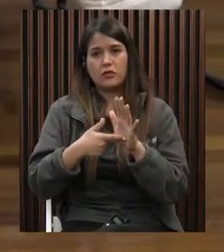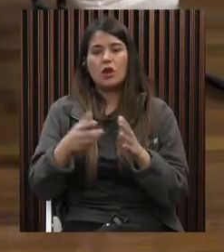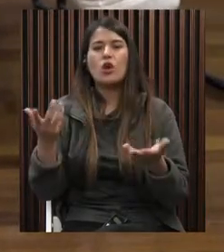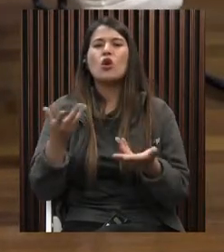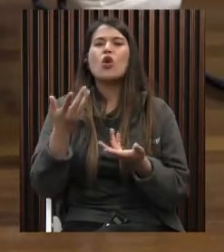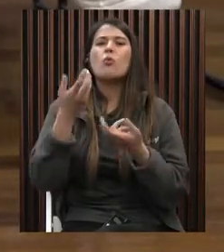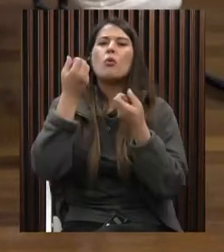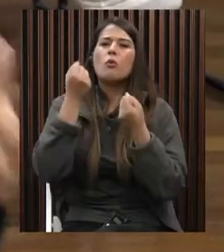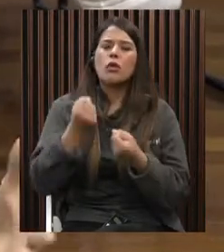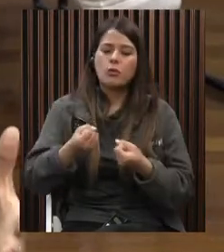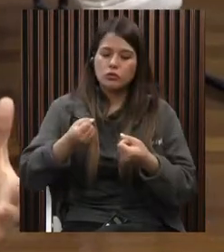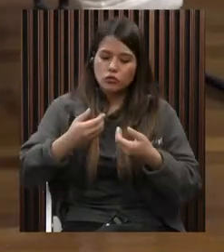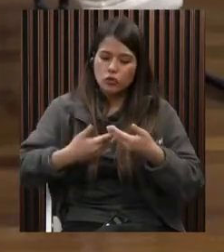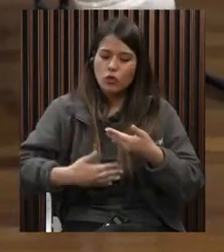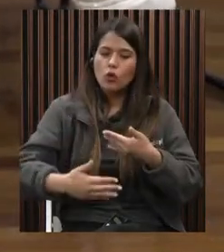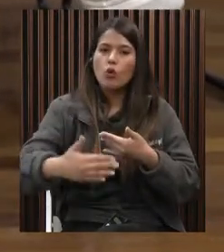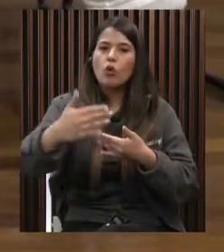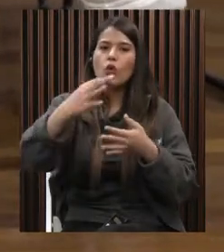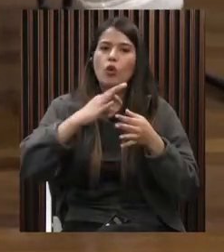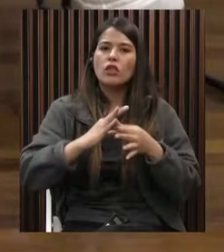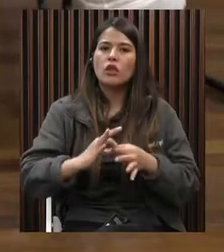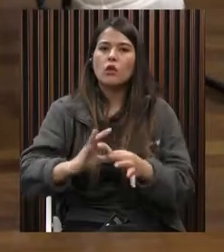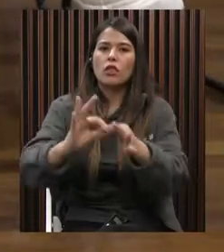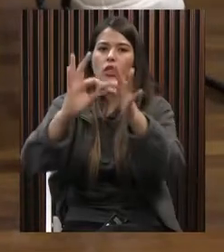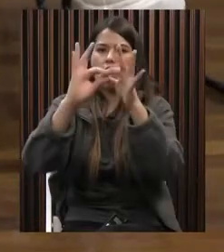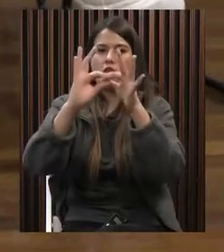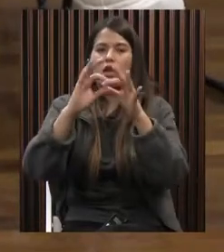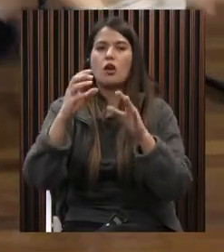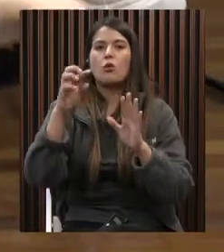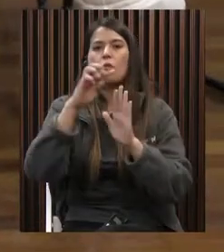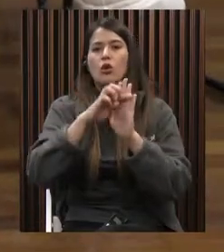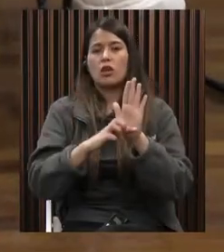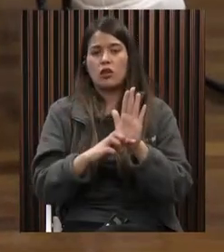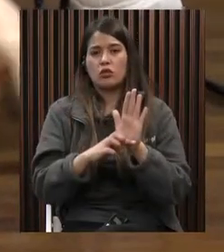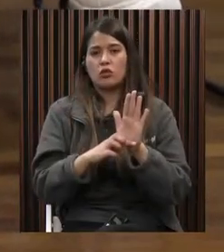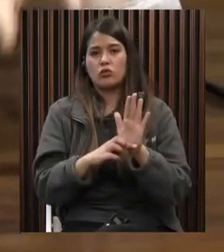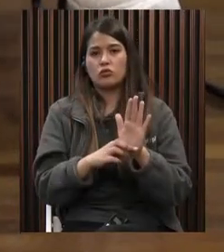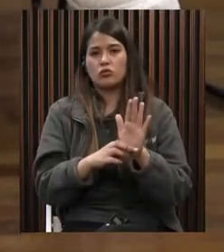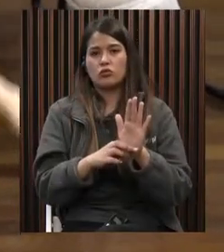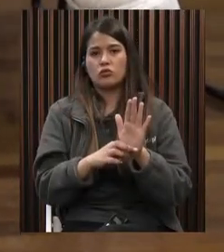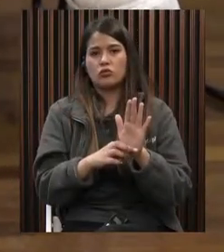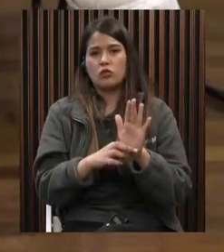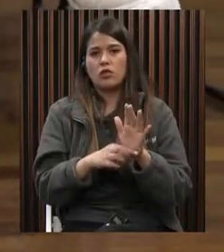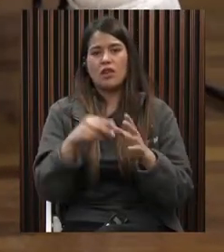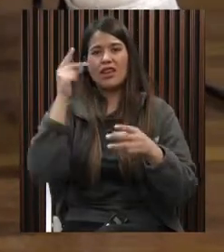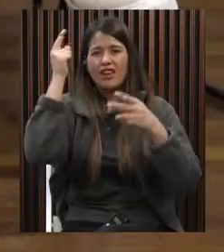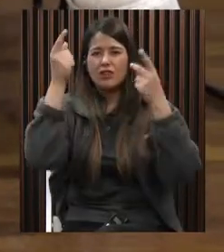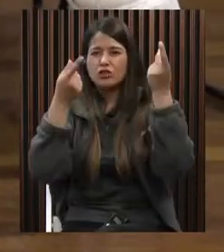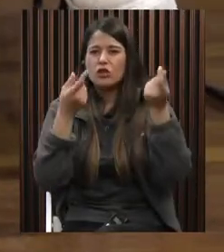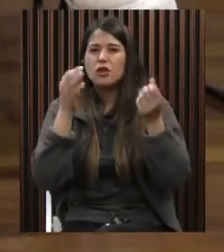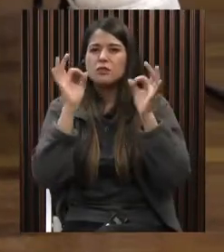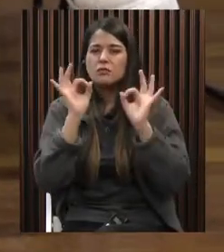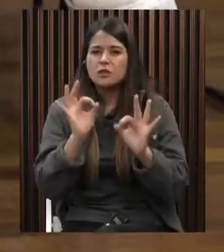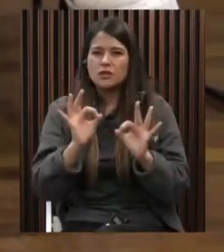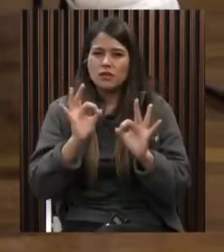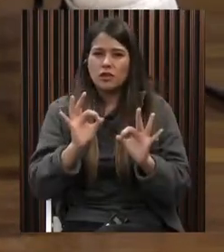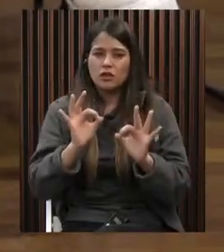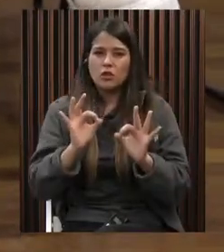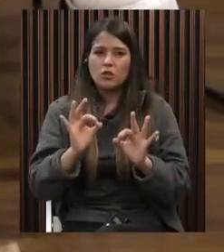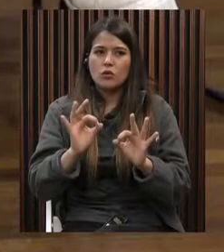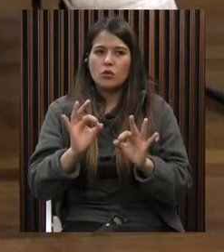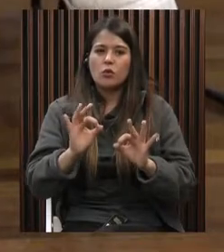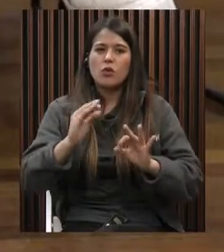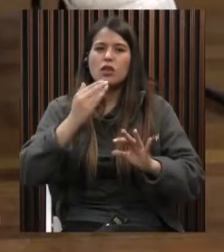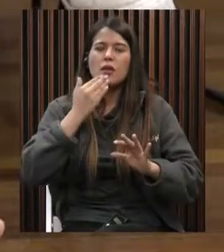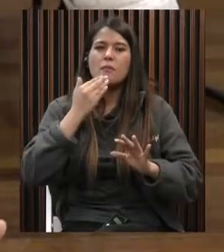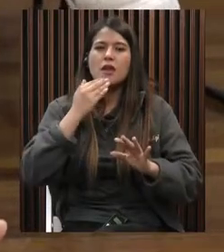nosotros podemos dar continuidad a estos proyectos, que son proyectos que surgen, que son proyectos de creación específicos, pero también la continuidad